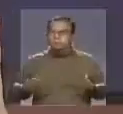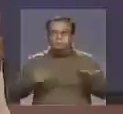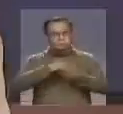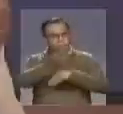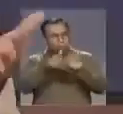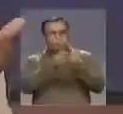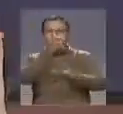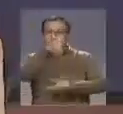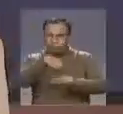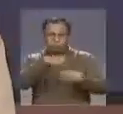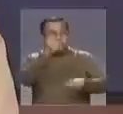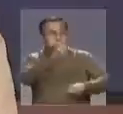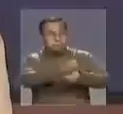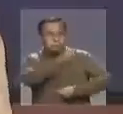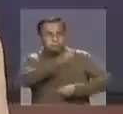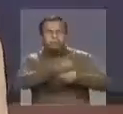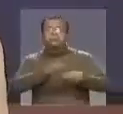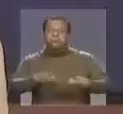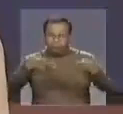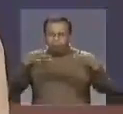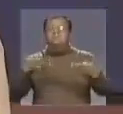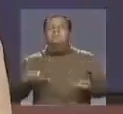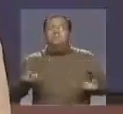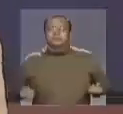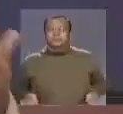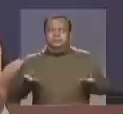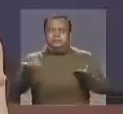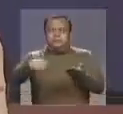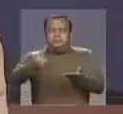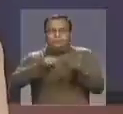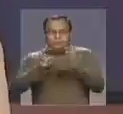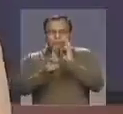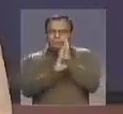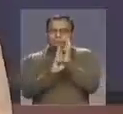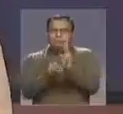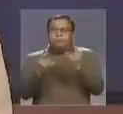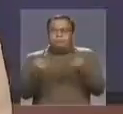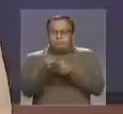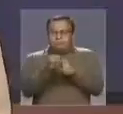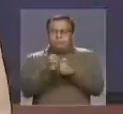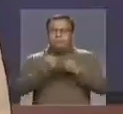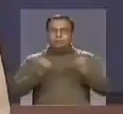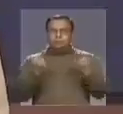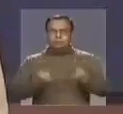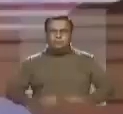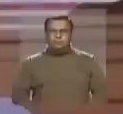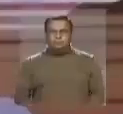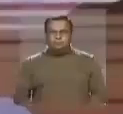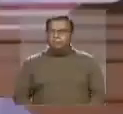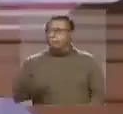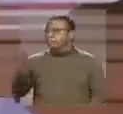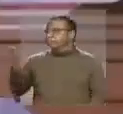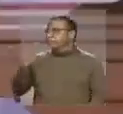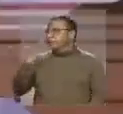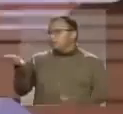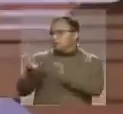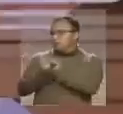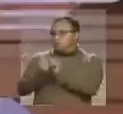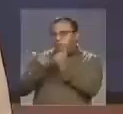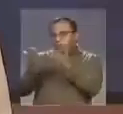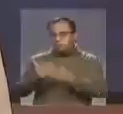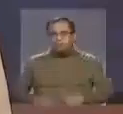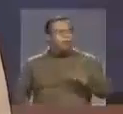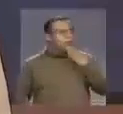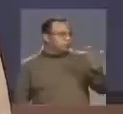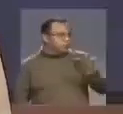toda esa fuerza laboral que definitivamente tiene que aportarle y tiene que reconocerse en una ciudad como Bogotá. Abogada Mena Mosquera, gracias por haber estado con